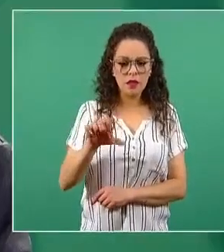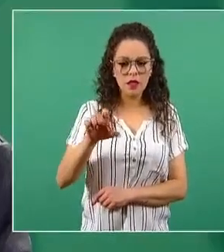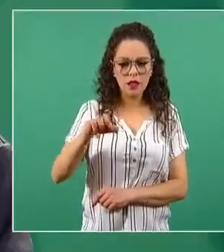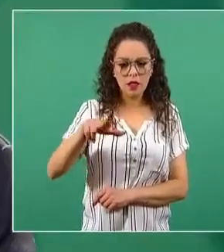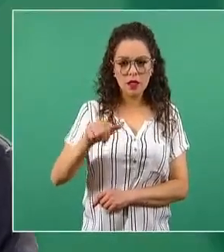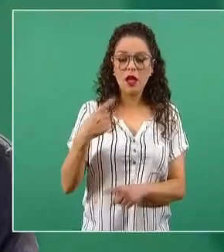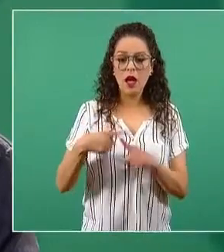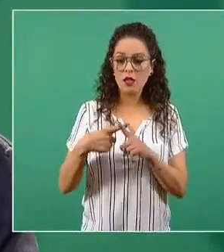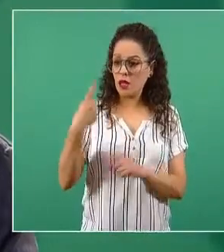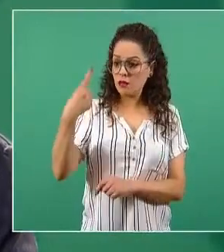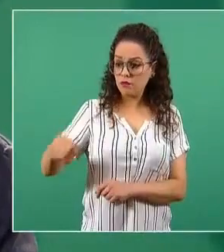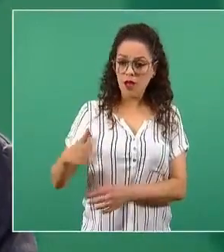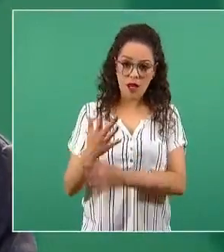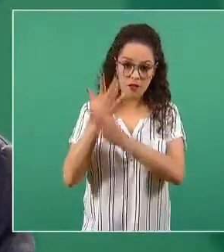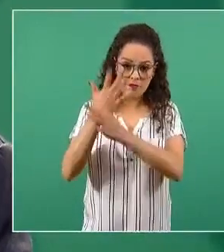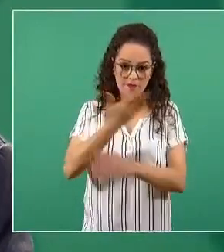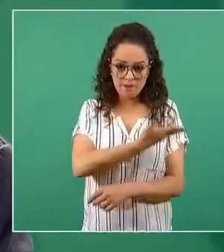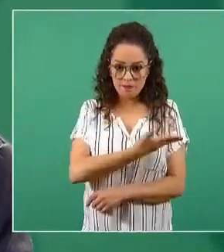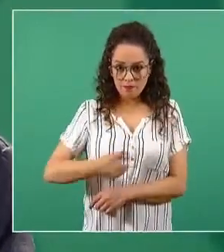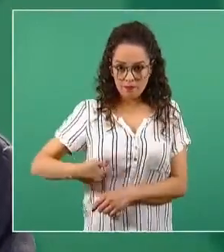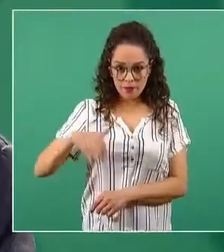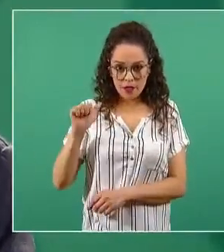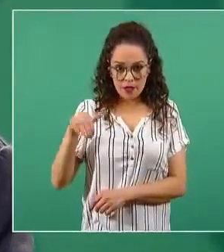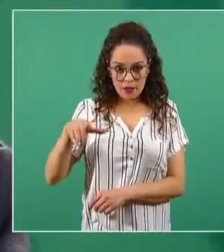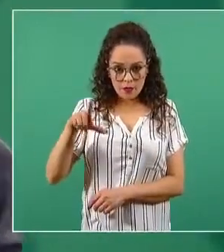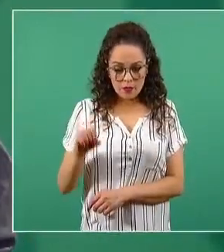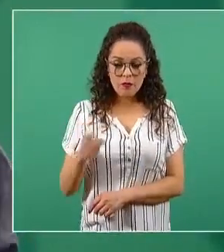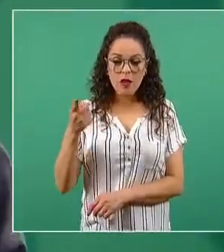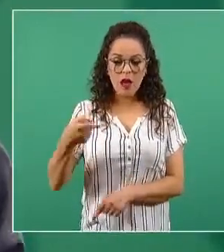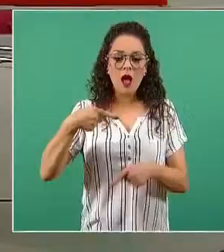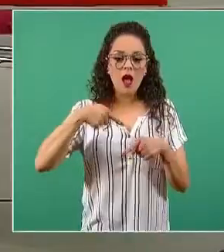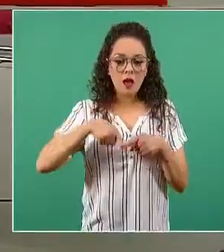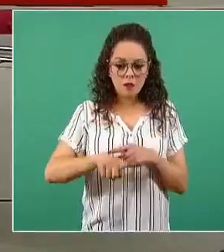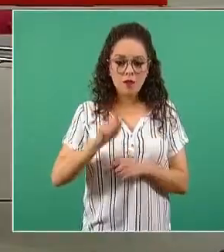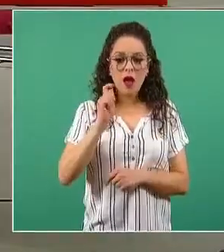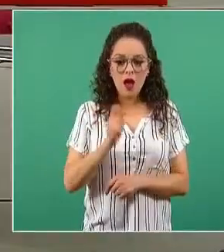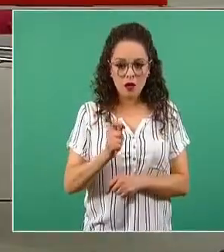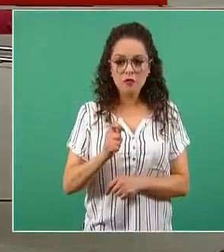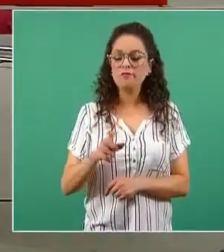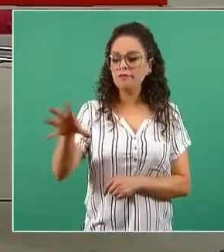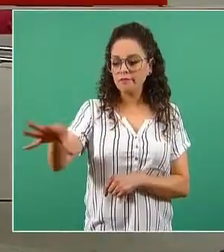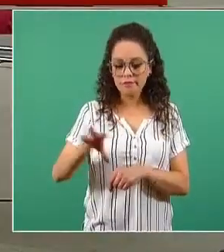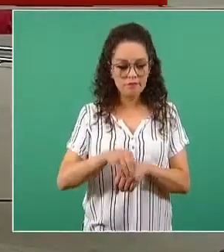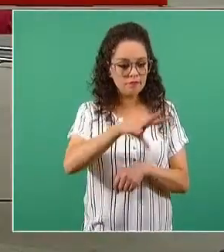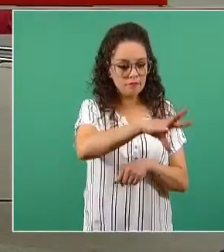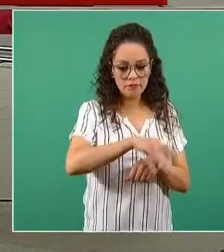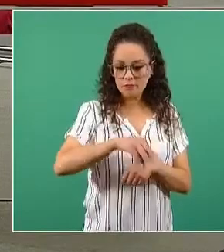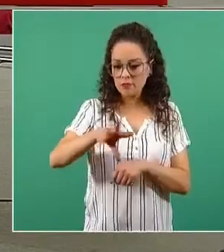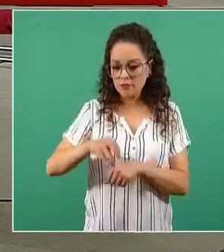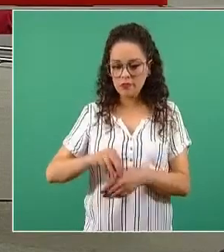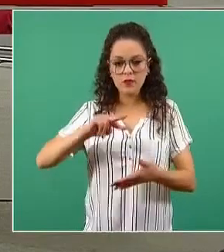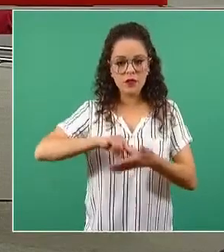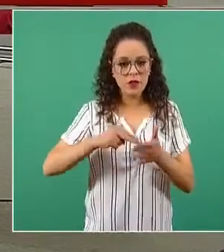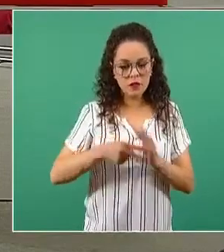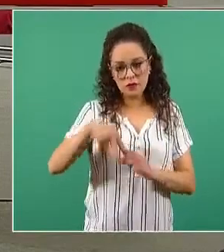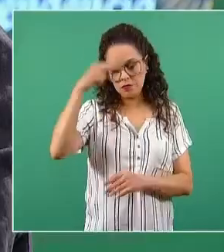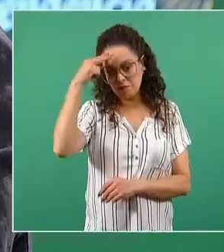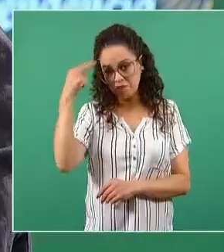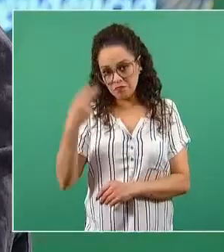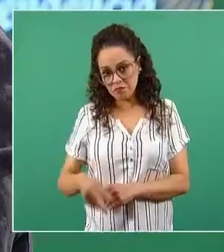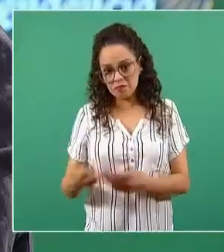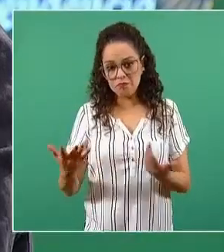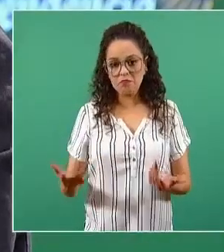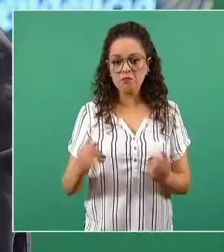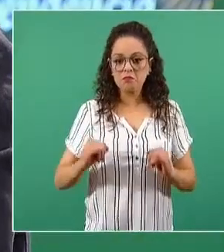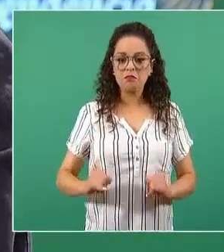instrucción del presidente, que empezó a juntar iniciativa privada, ingenieras, ingenieros mexicanos, instituciones públicas